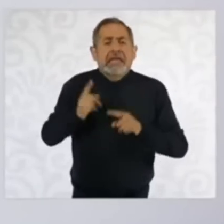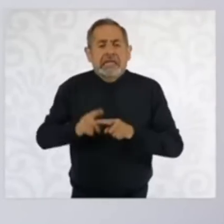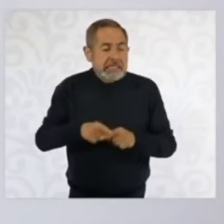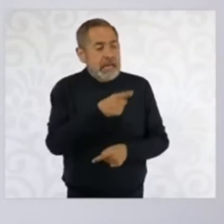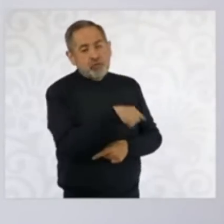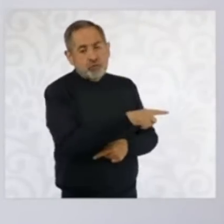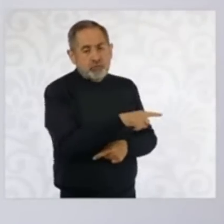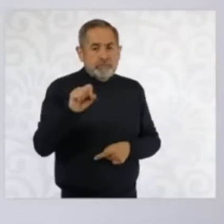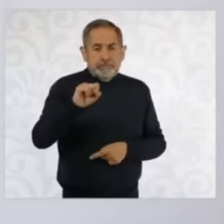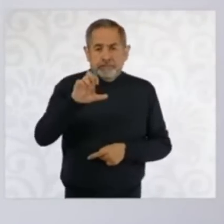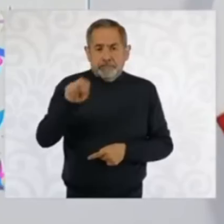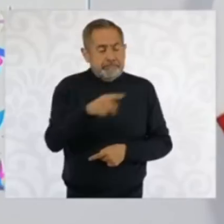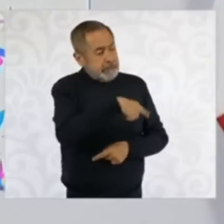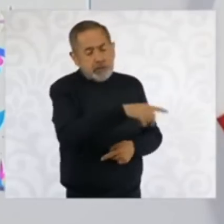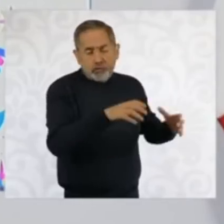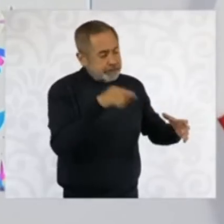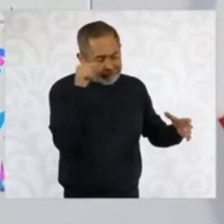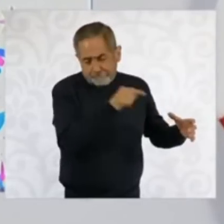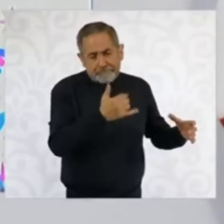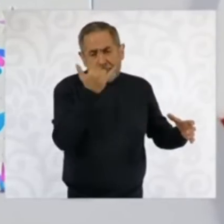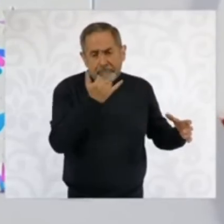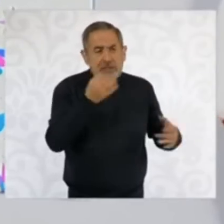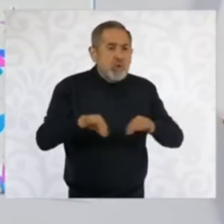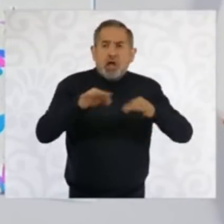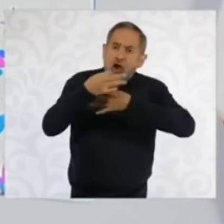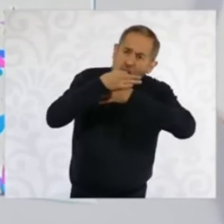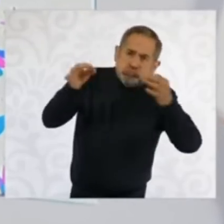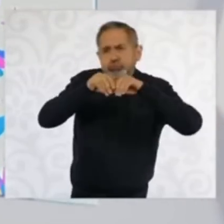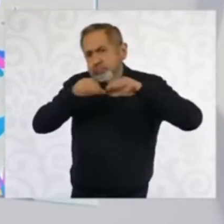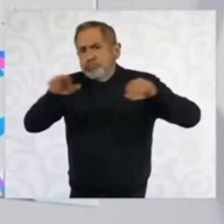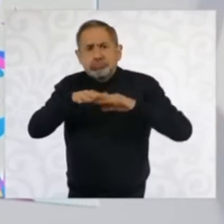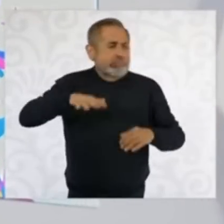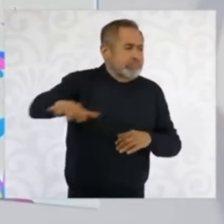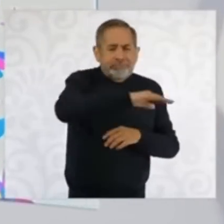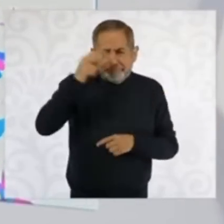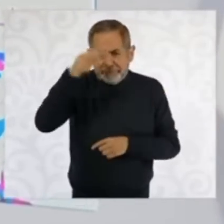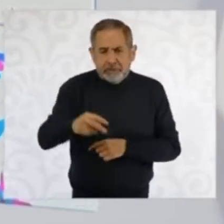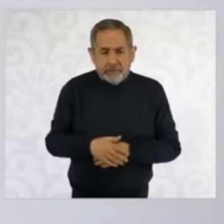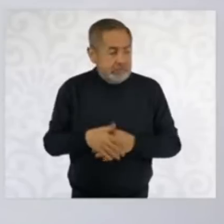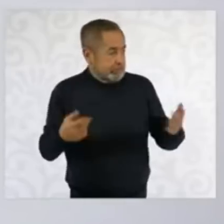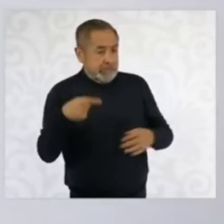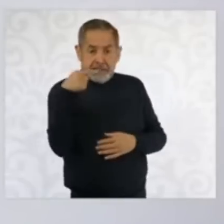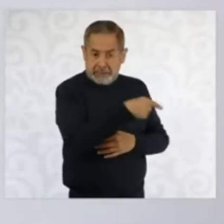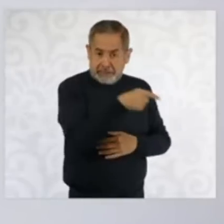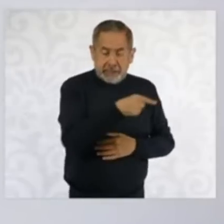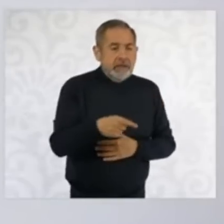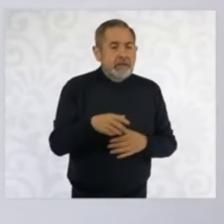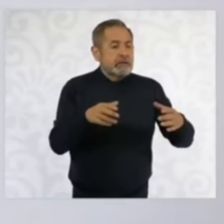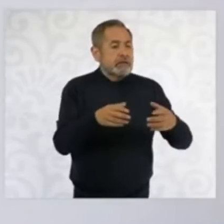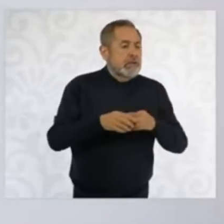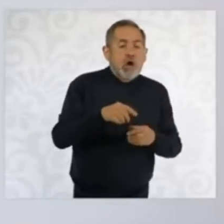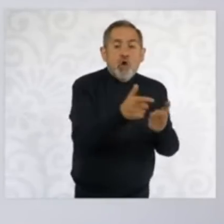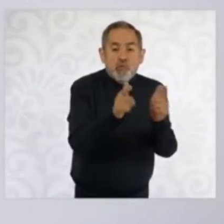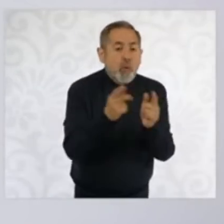Corte. Es muy importante que lo conozca el pueblo de México. Es decir, la Corte recibe un amparo de